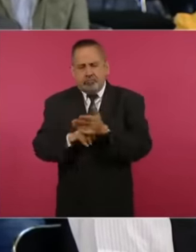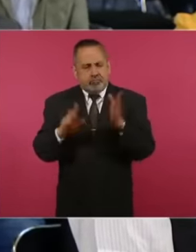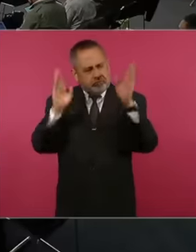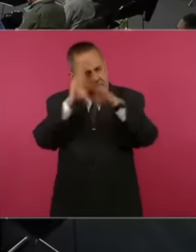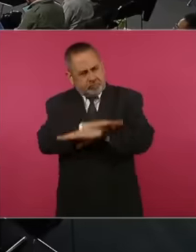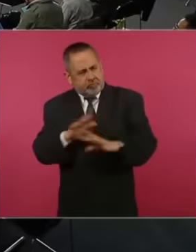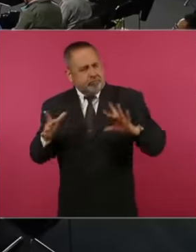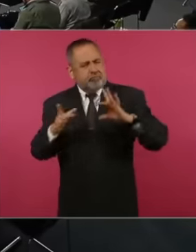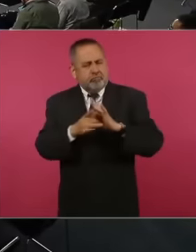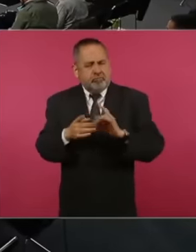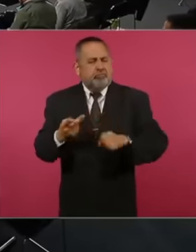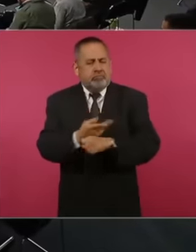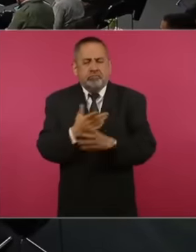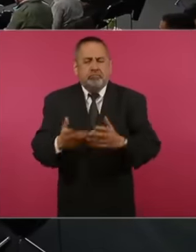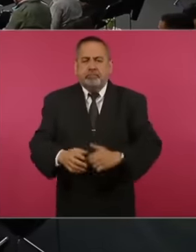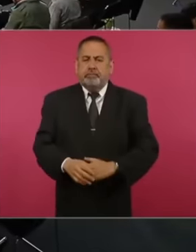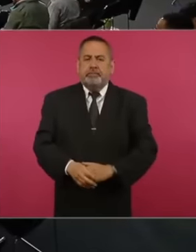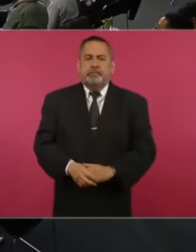diplomáticas? Bueno, pues